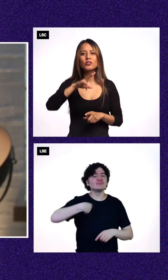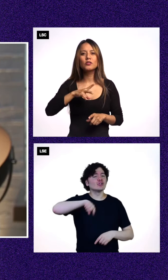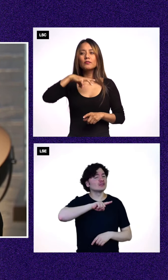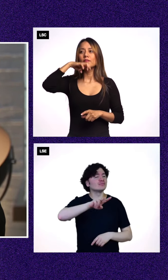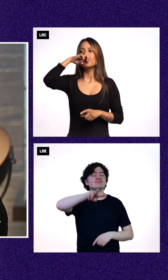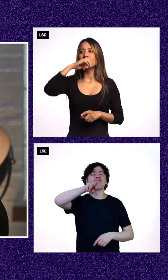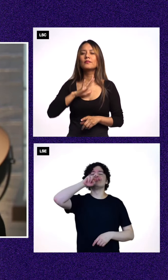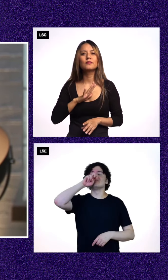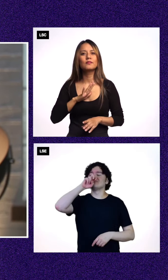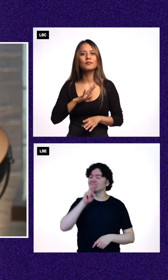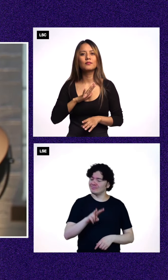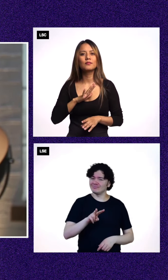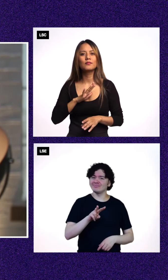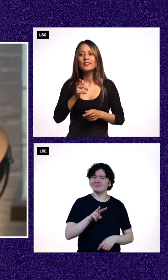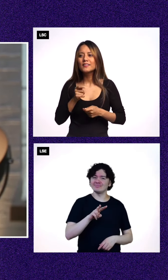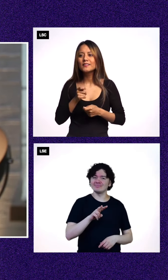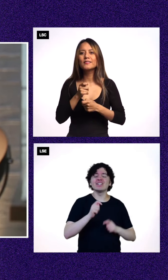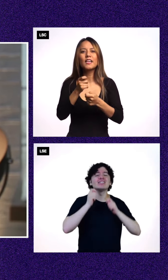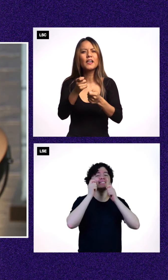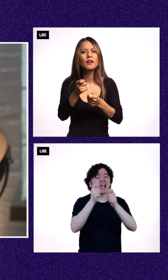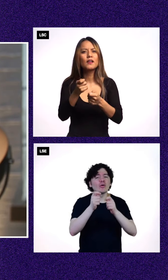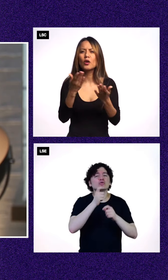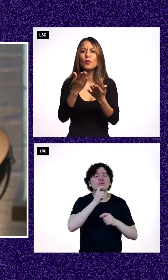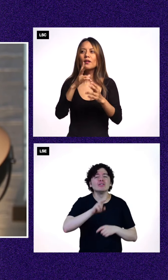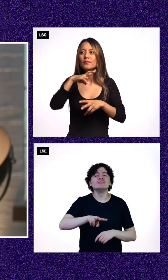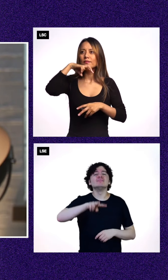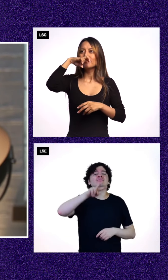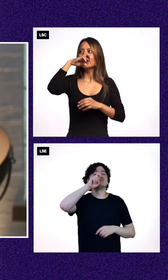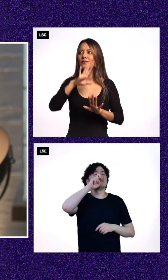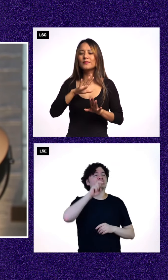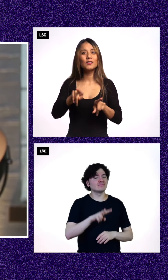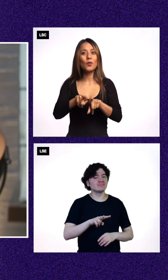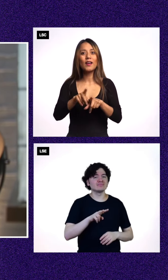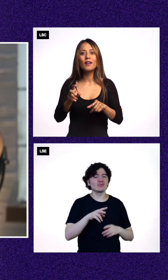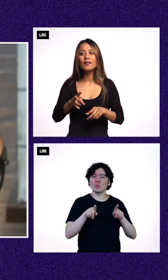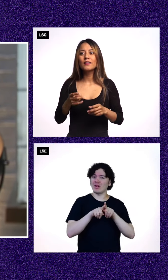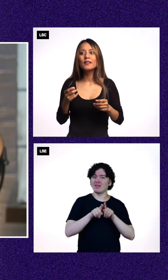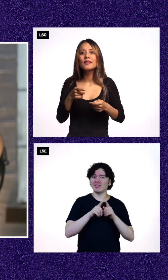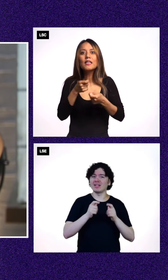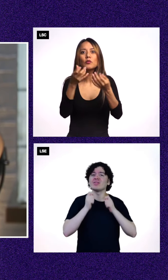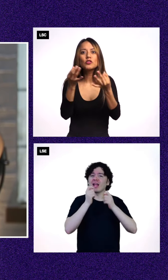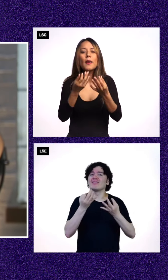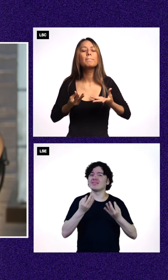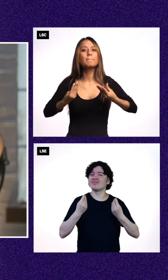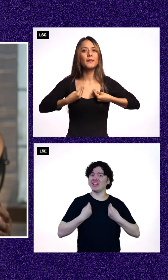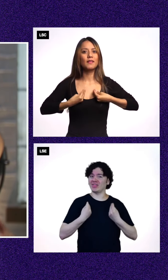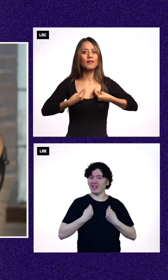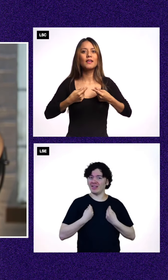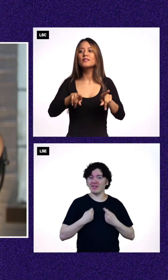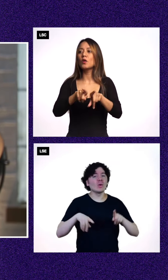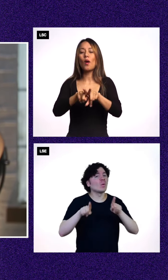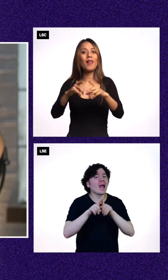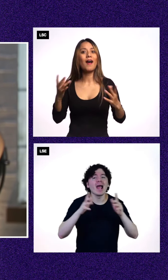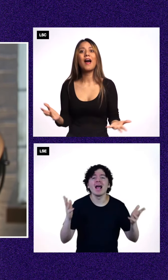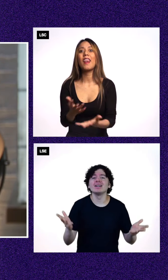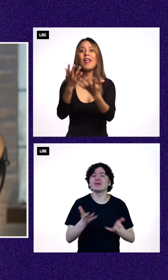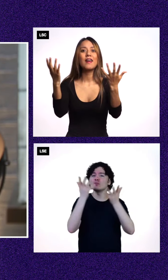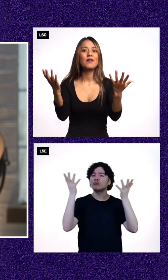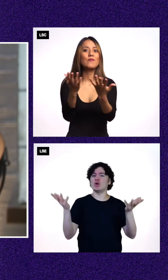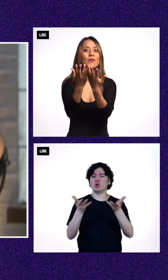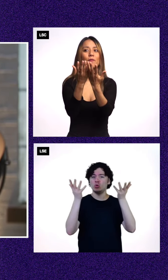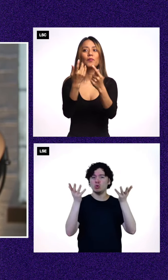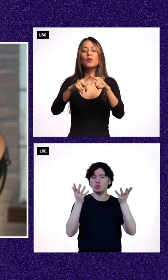dar un suspiro. Para mí, esa es una de las representaciones geniales de lo que hace el ánimo. Le permite a alguien dar